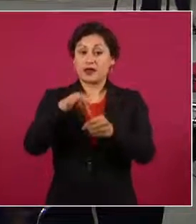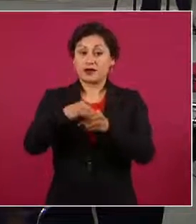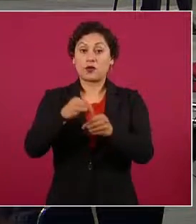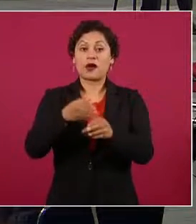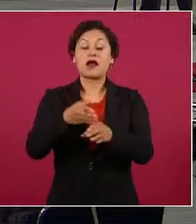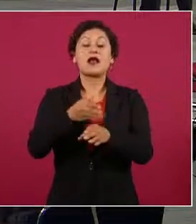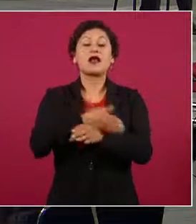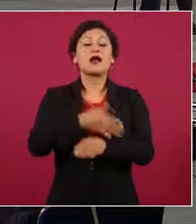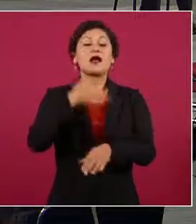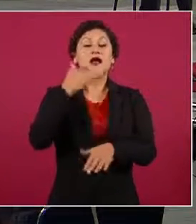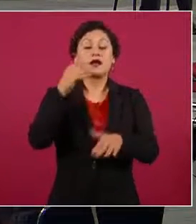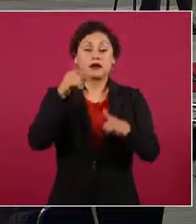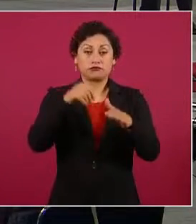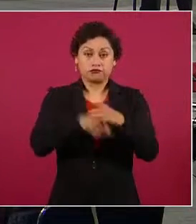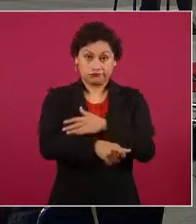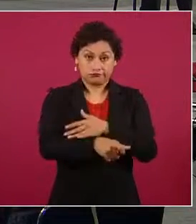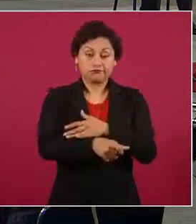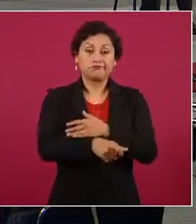está